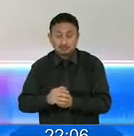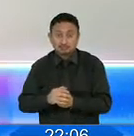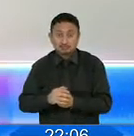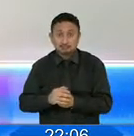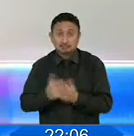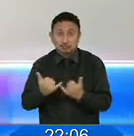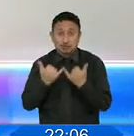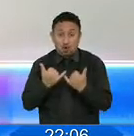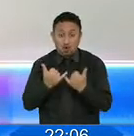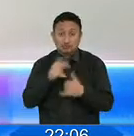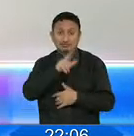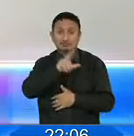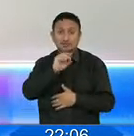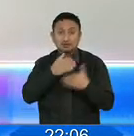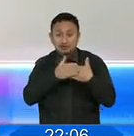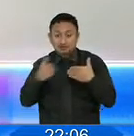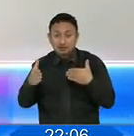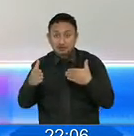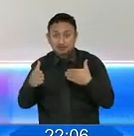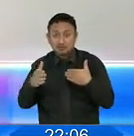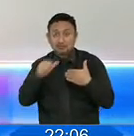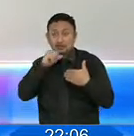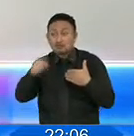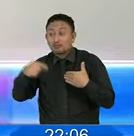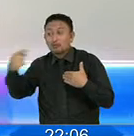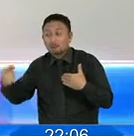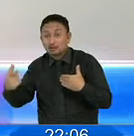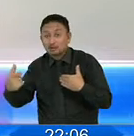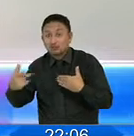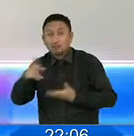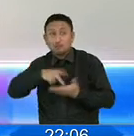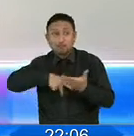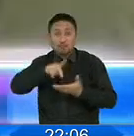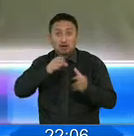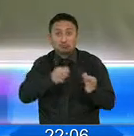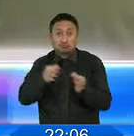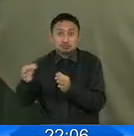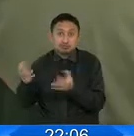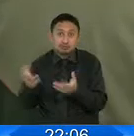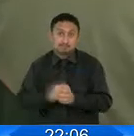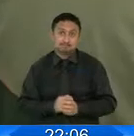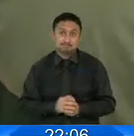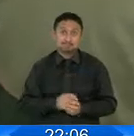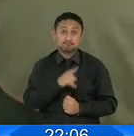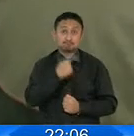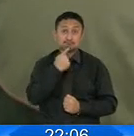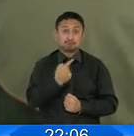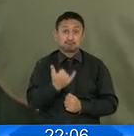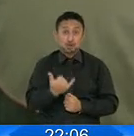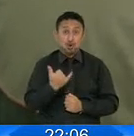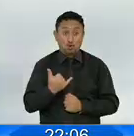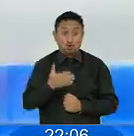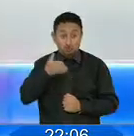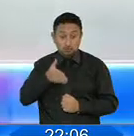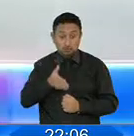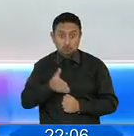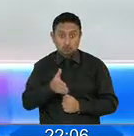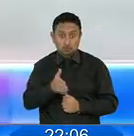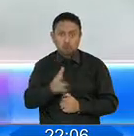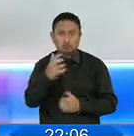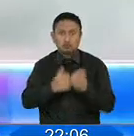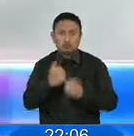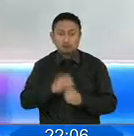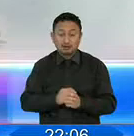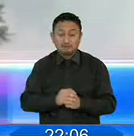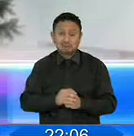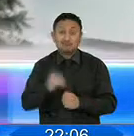30. Y lo que se ha hecho son diferir ciertos pagos. De la Torre advierte que es un camino sin salida al no poderles